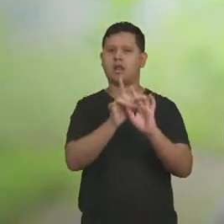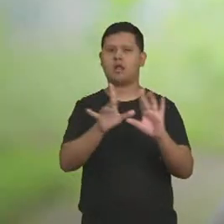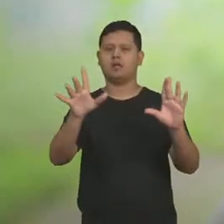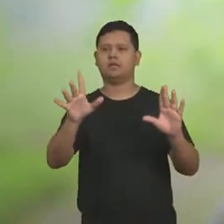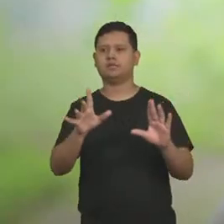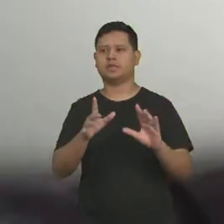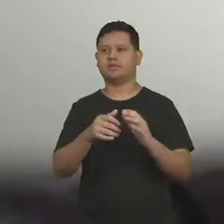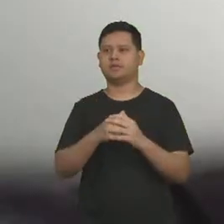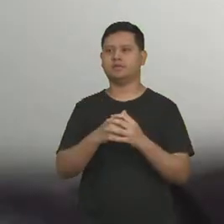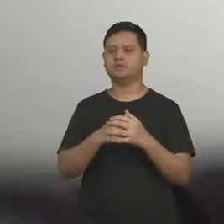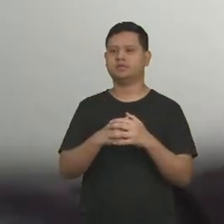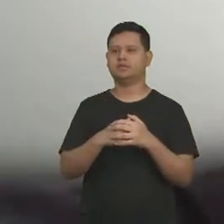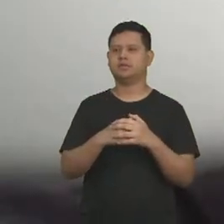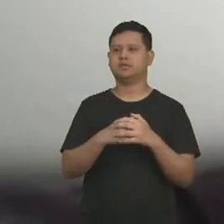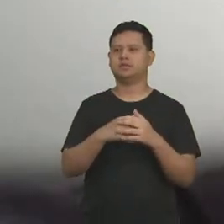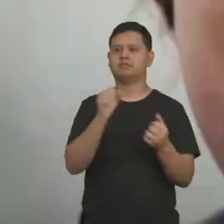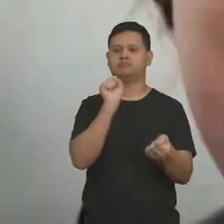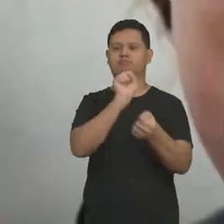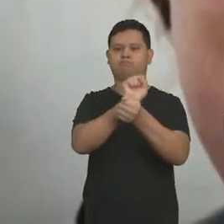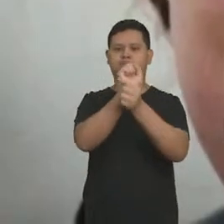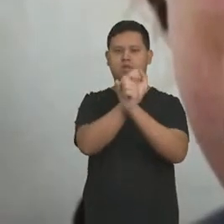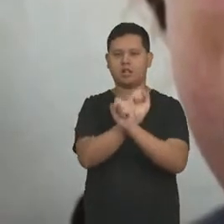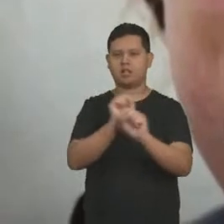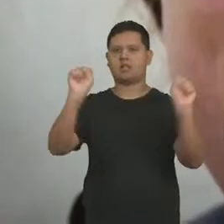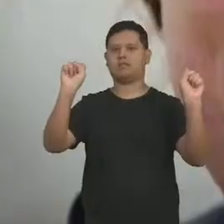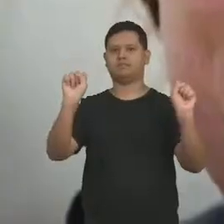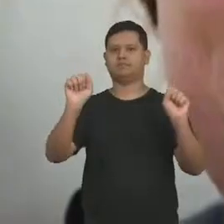liberarnos de la esclavitud del consumismo.